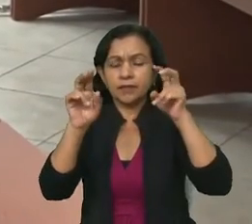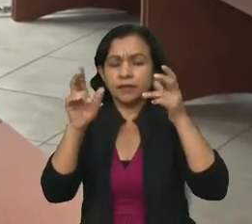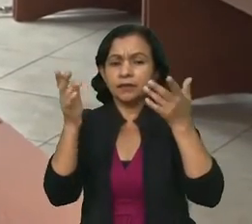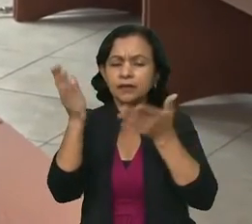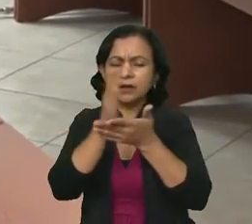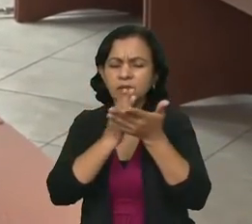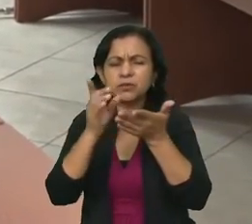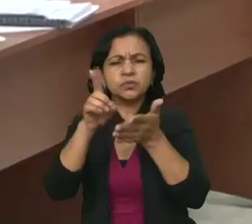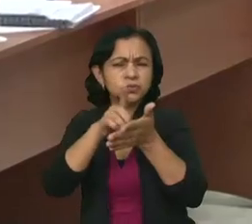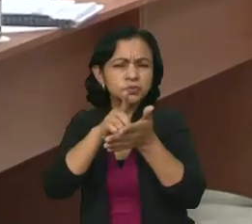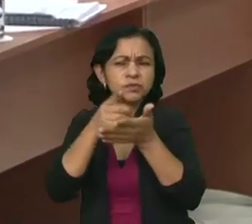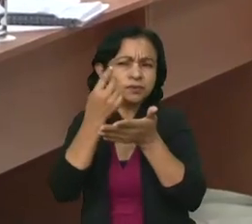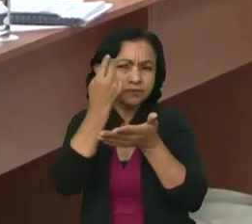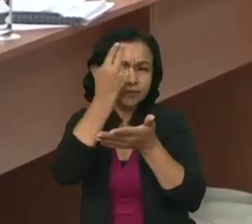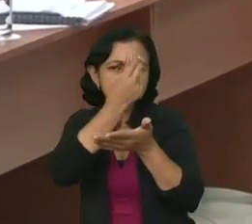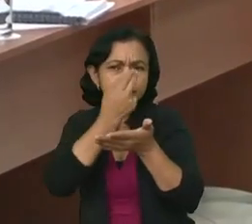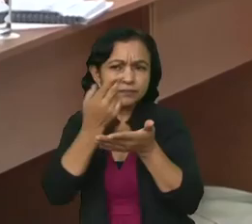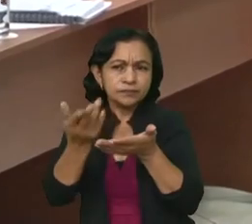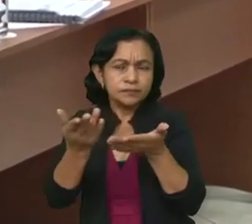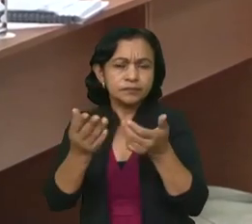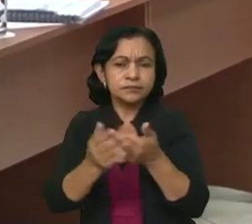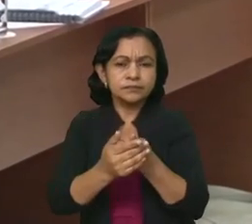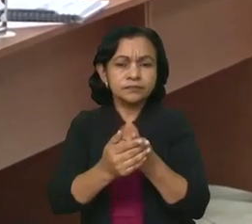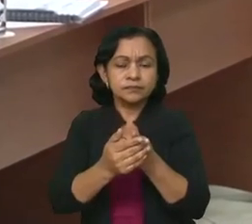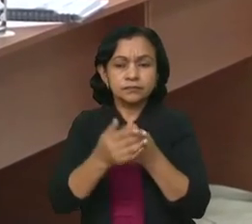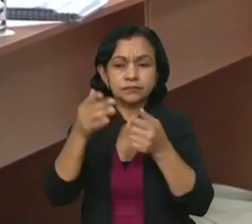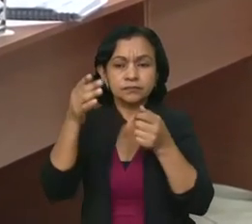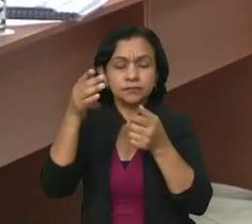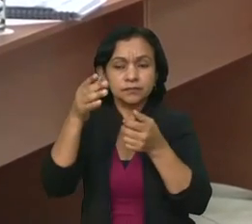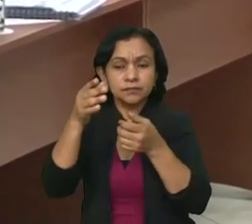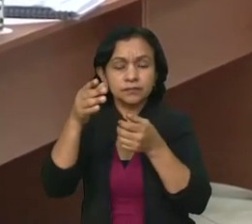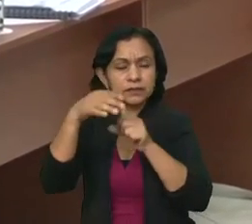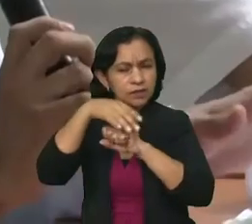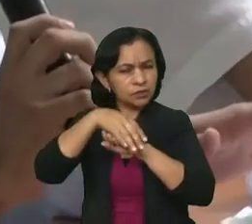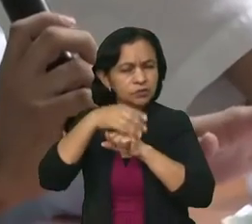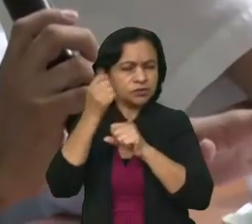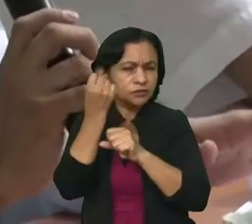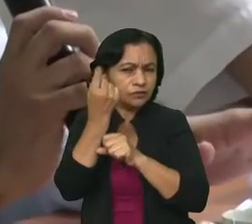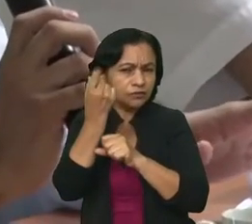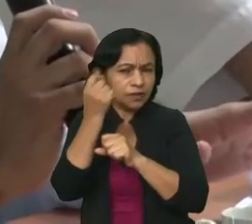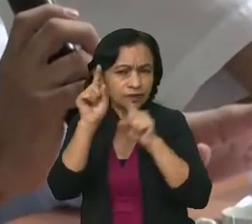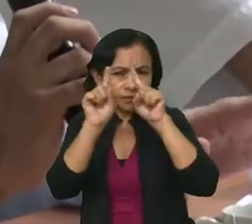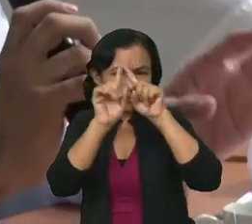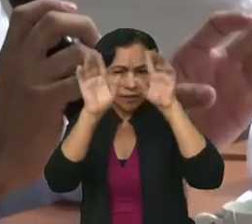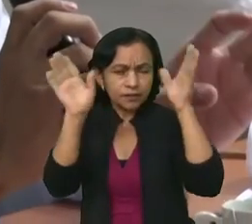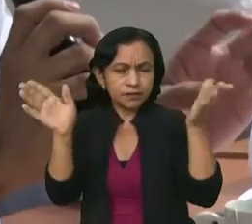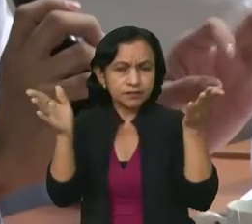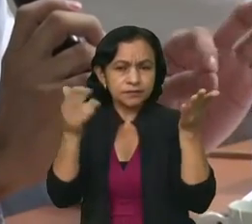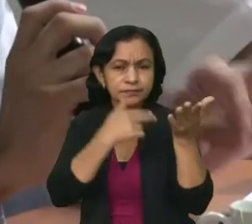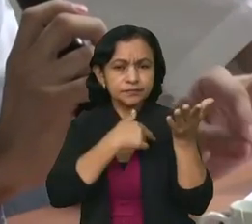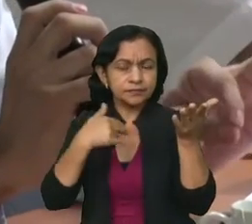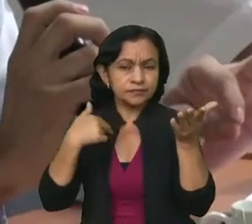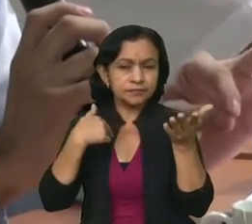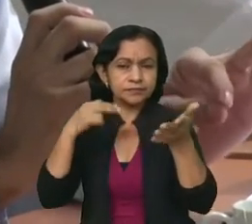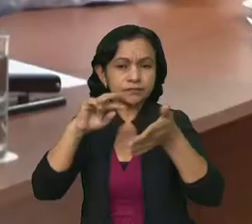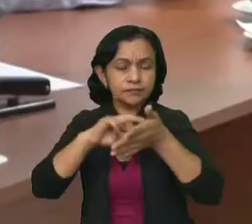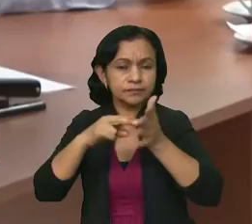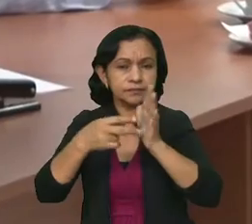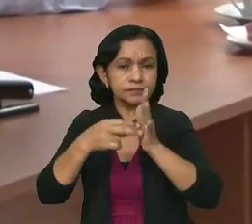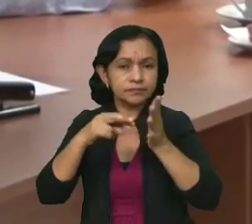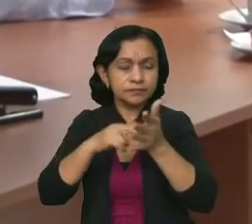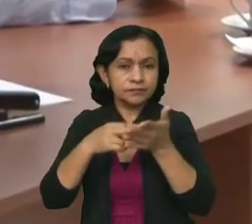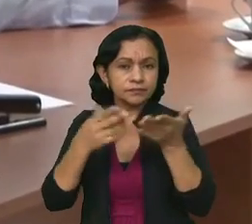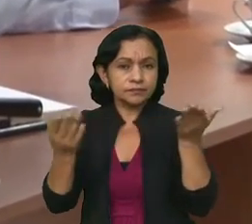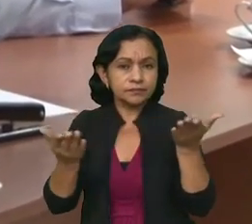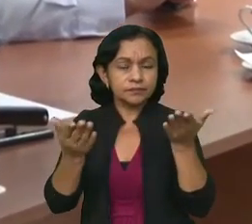inquietudes donde no estaba clara la comisión sobre estos tratados que están en parte de lo que es